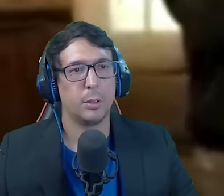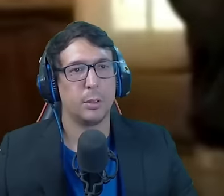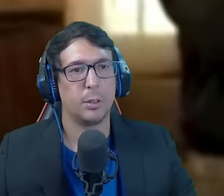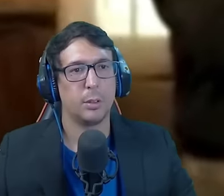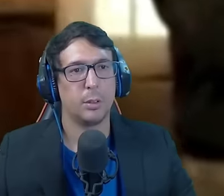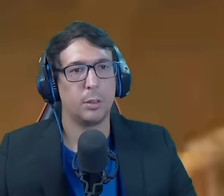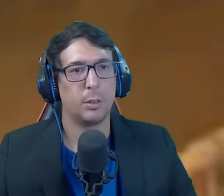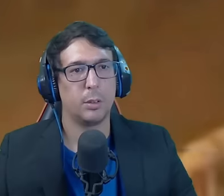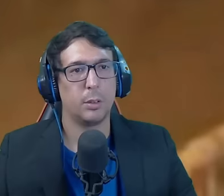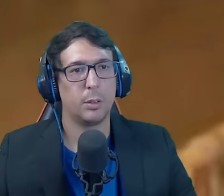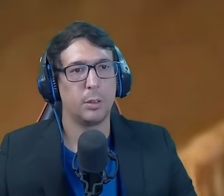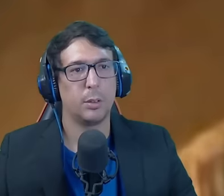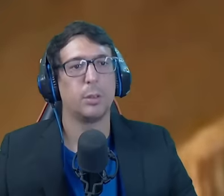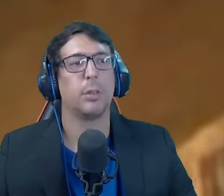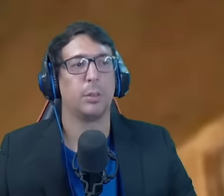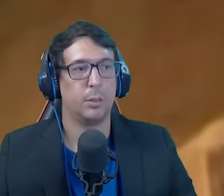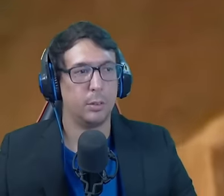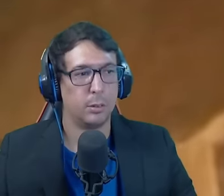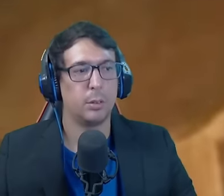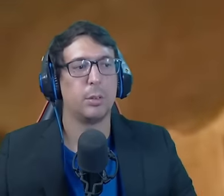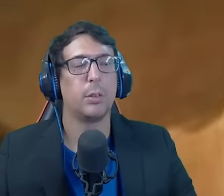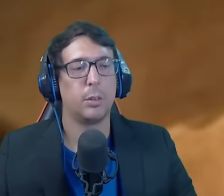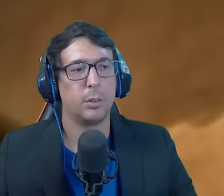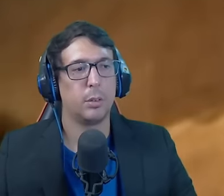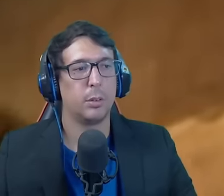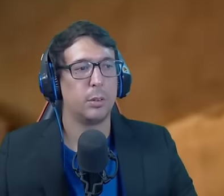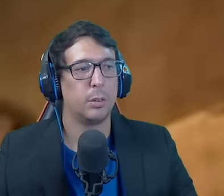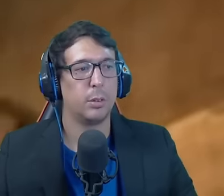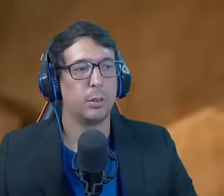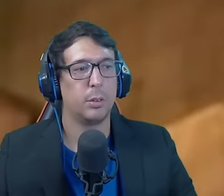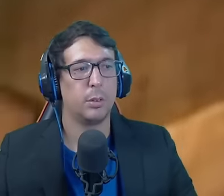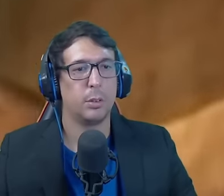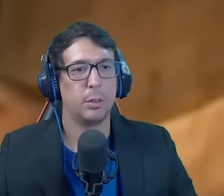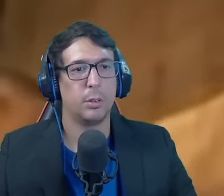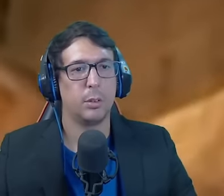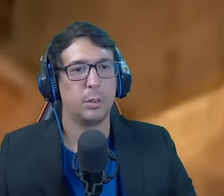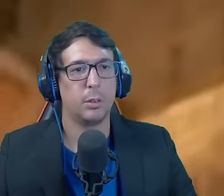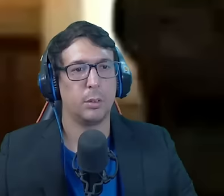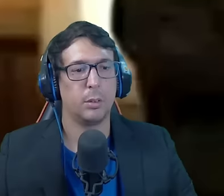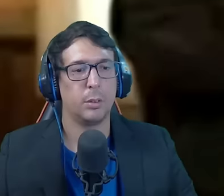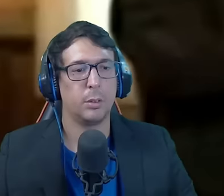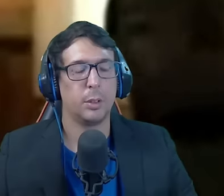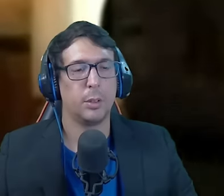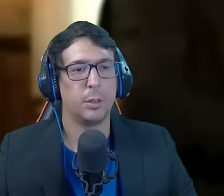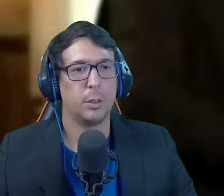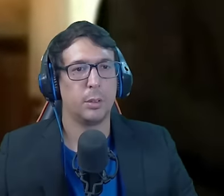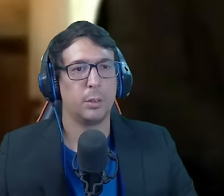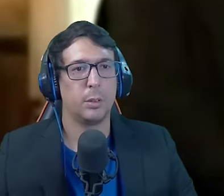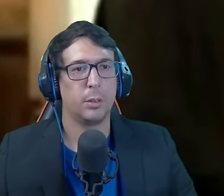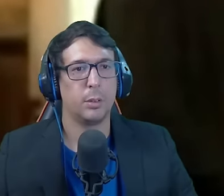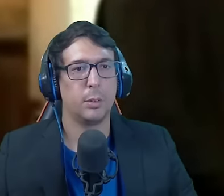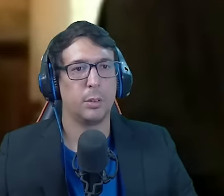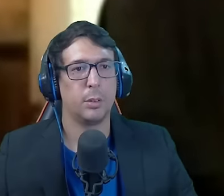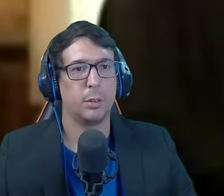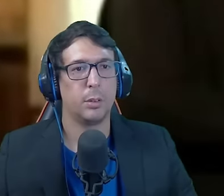había que sellarlo del clima, con arpillera, con papel de diario, que era más barato que el papel blanco. Y me contaban a mí que en esta casa, cuando sacaron el papel